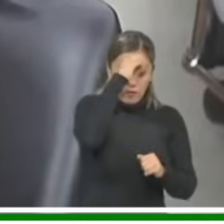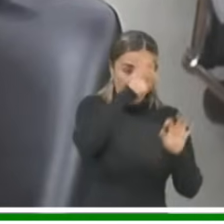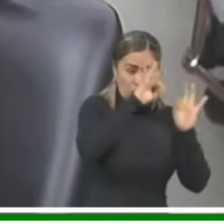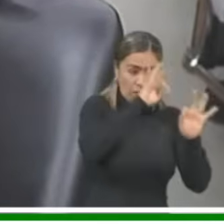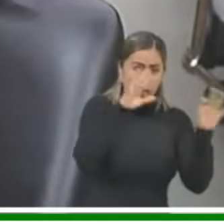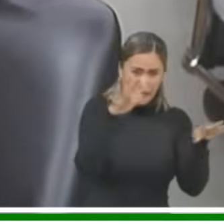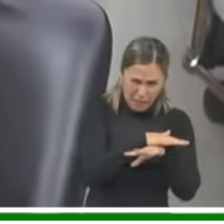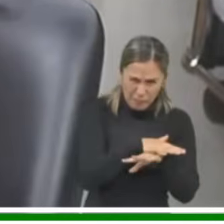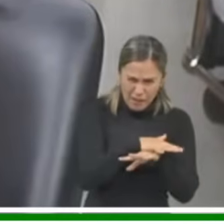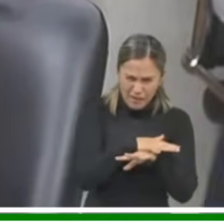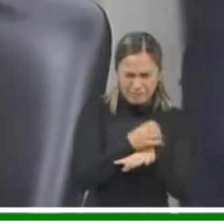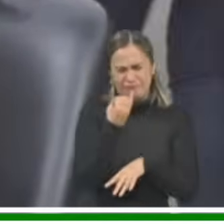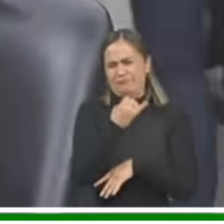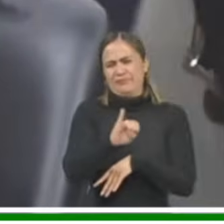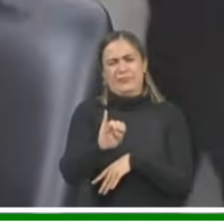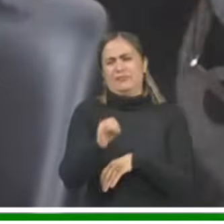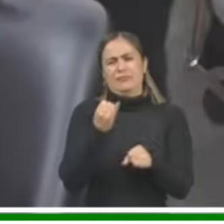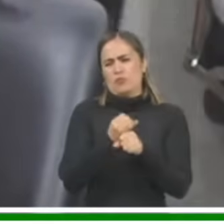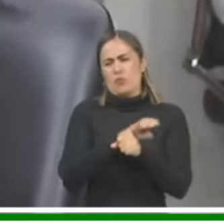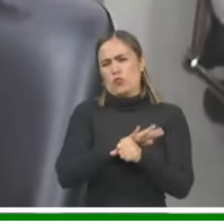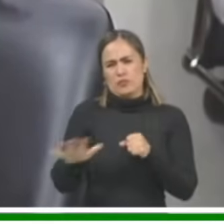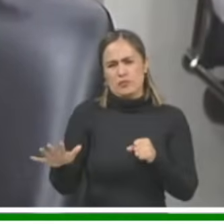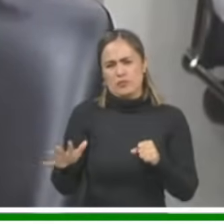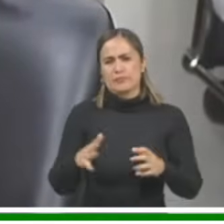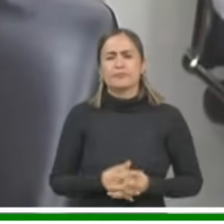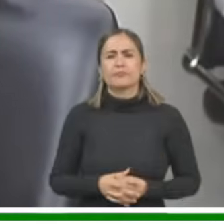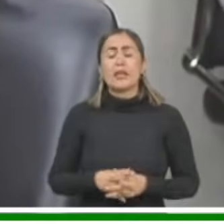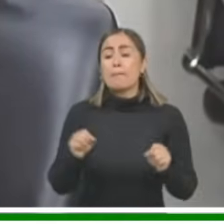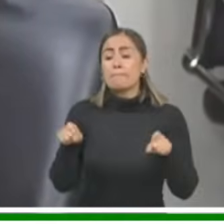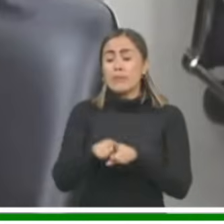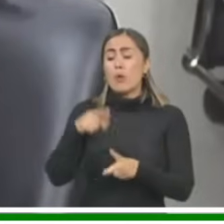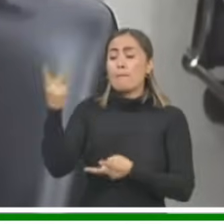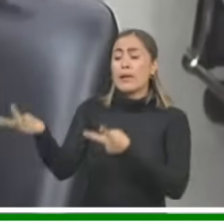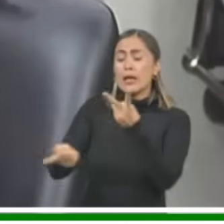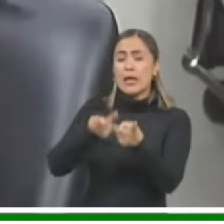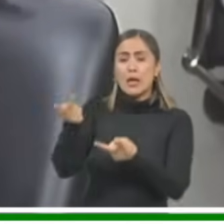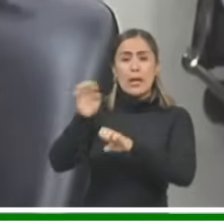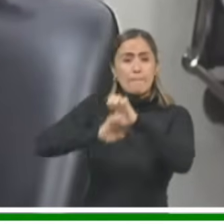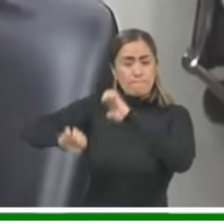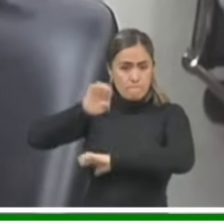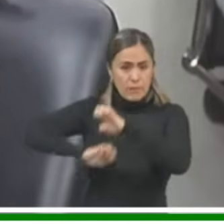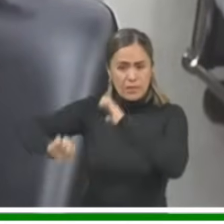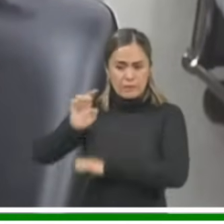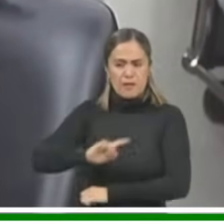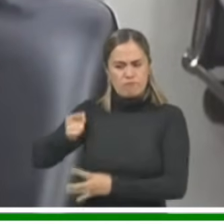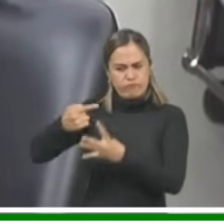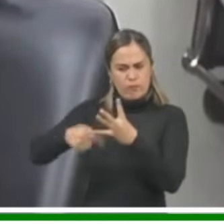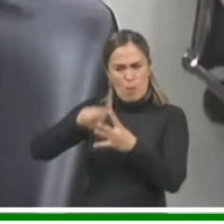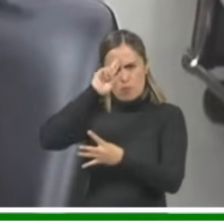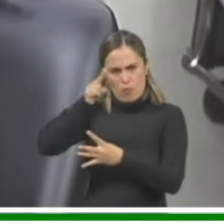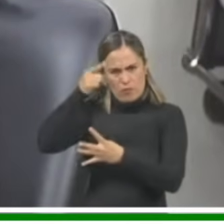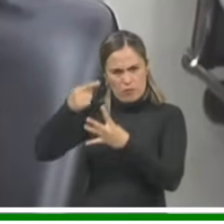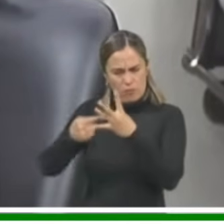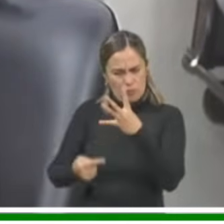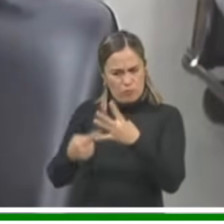Y además, el pretender censurar a las encuestadoras pues es algo que, lejos de abonar al debate